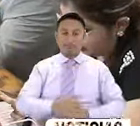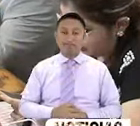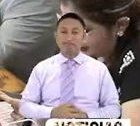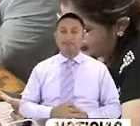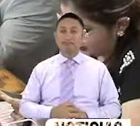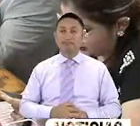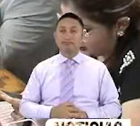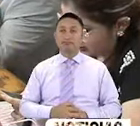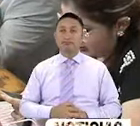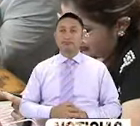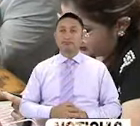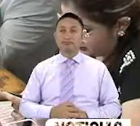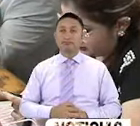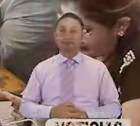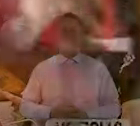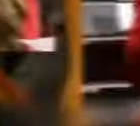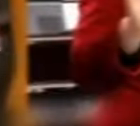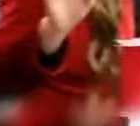Navarro.